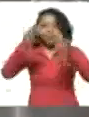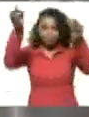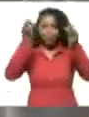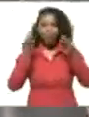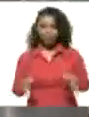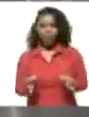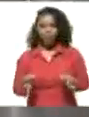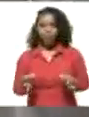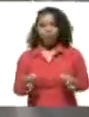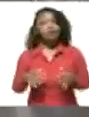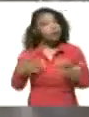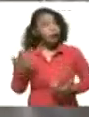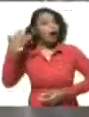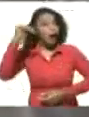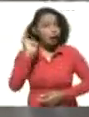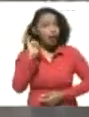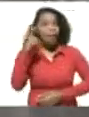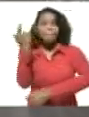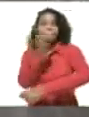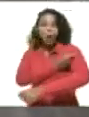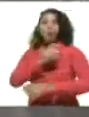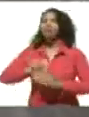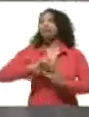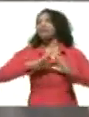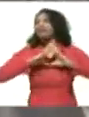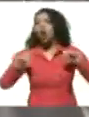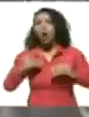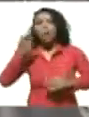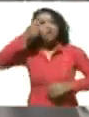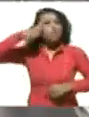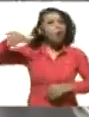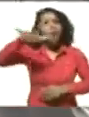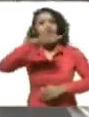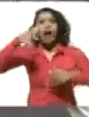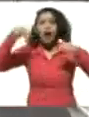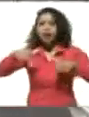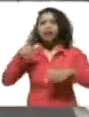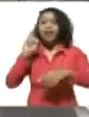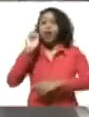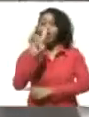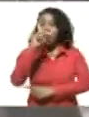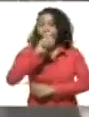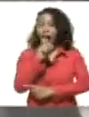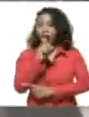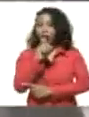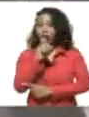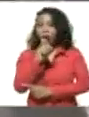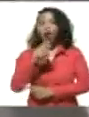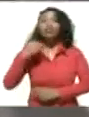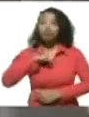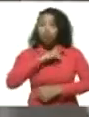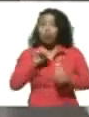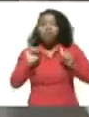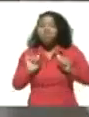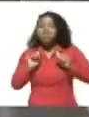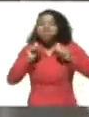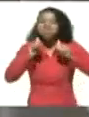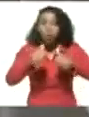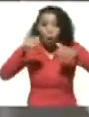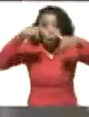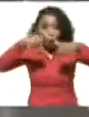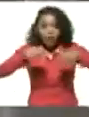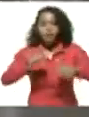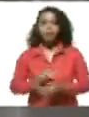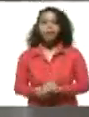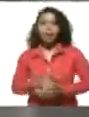certeza que tenemos para vacunar a todo nuestro pueblo a partir de los 2 años de edad y estamos comenzando el día de hoy